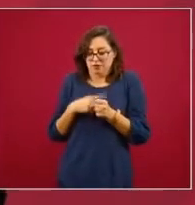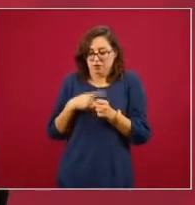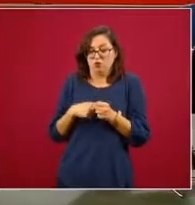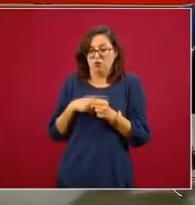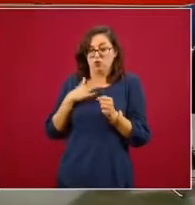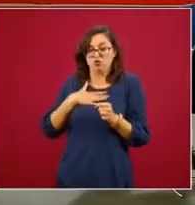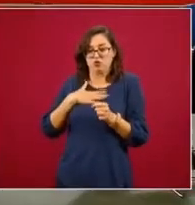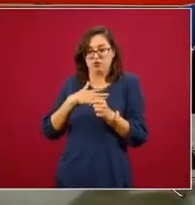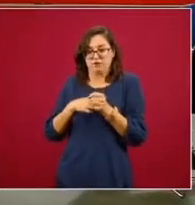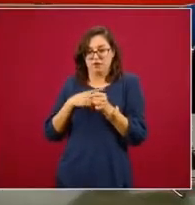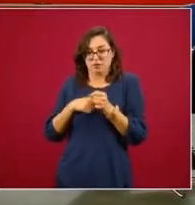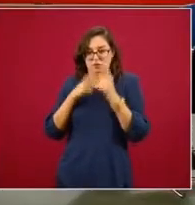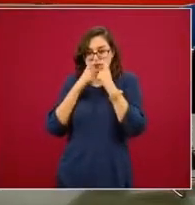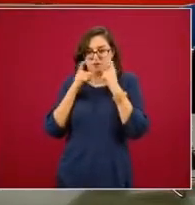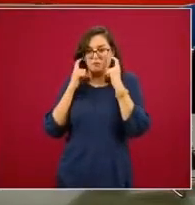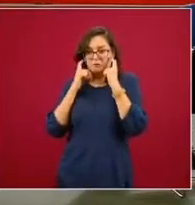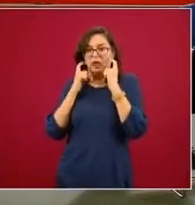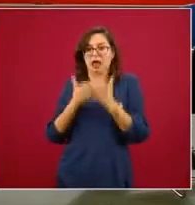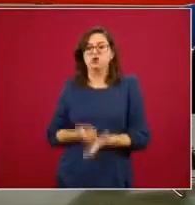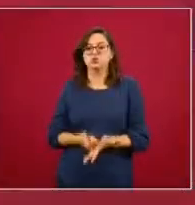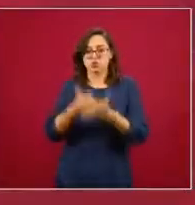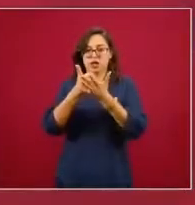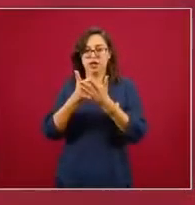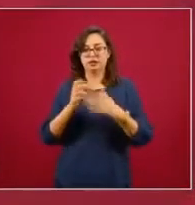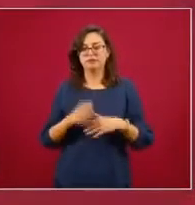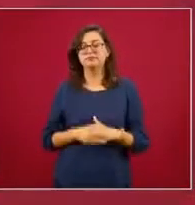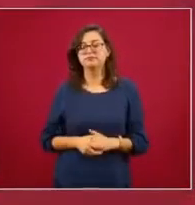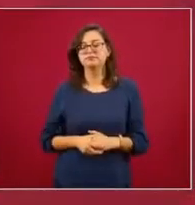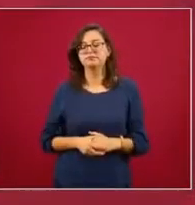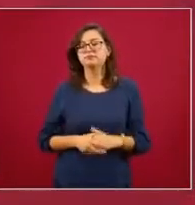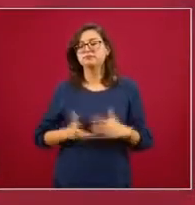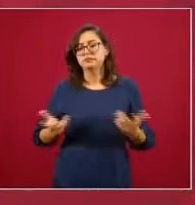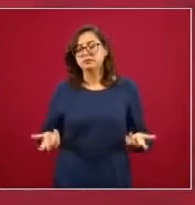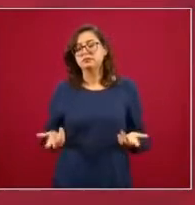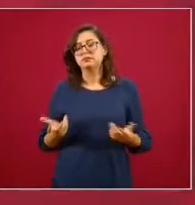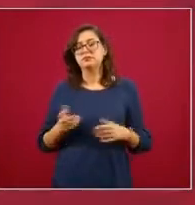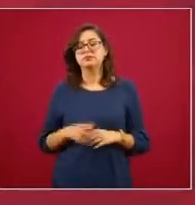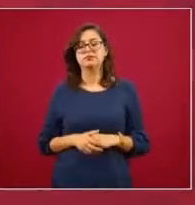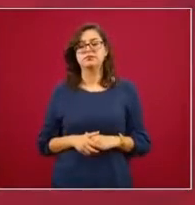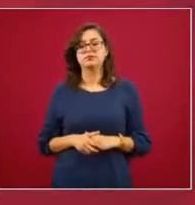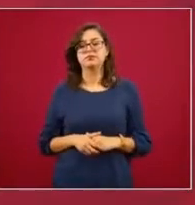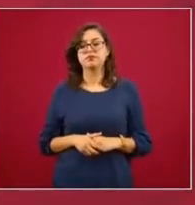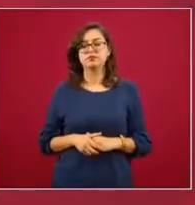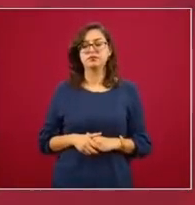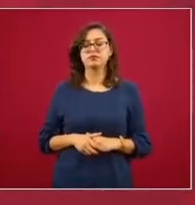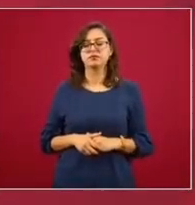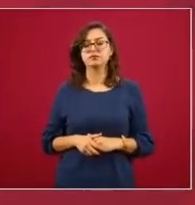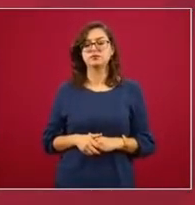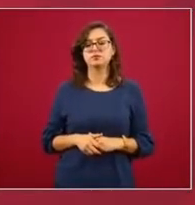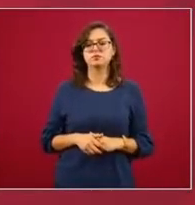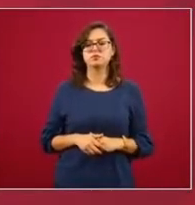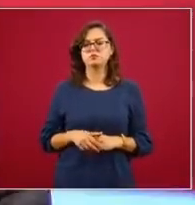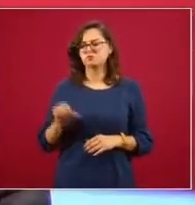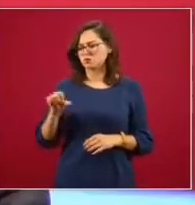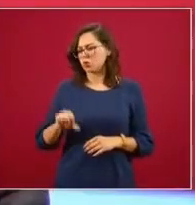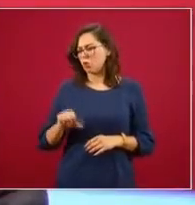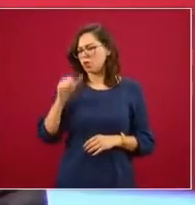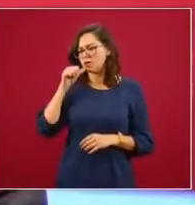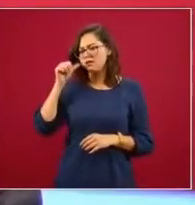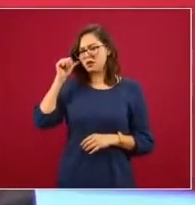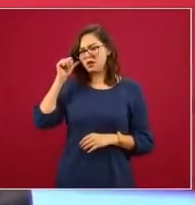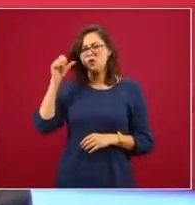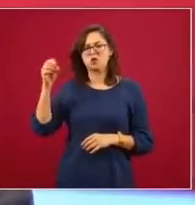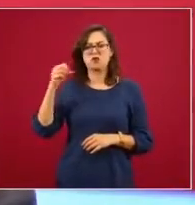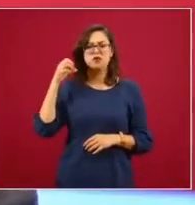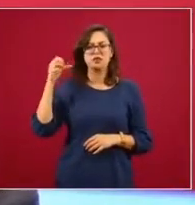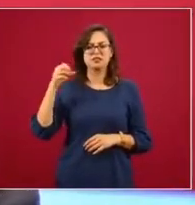infectado. Y por eso son medidas útiles que deben complementarse. Hoy decía en la conferencia de prensa, hoy o ayer,